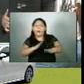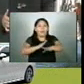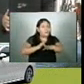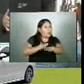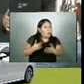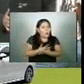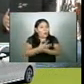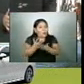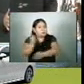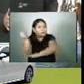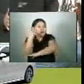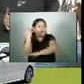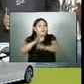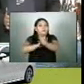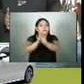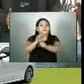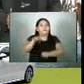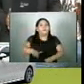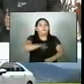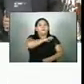impacto de la pandemia en El Salvador.